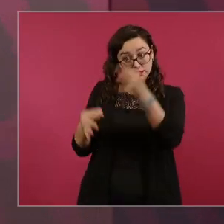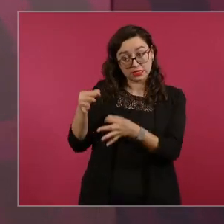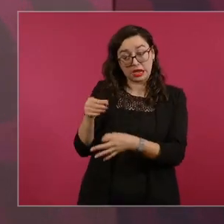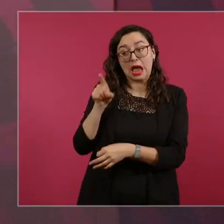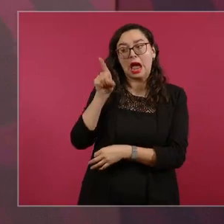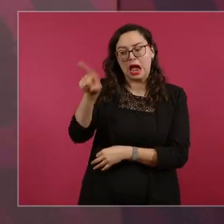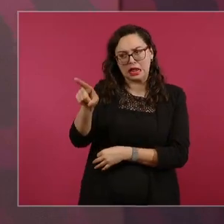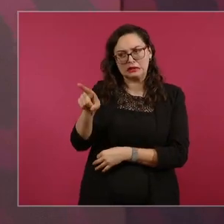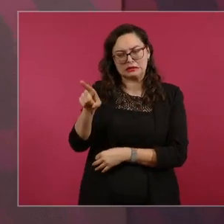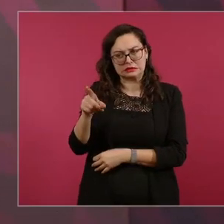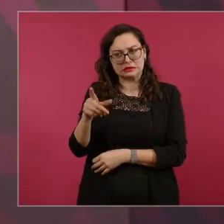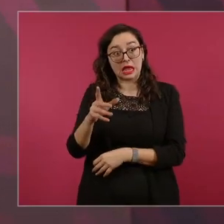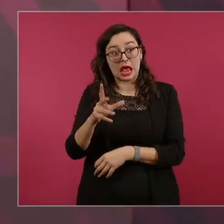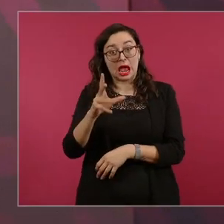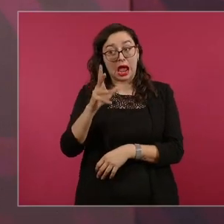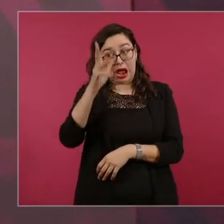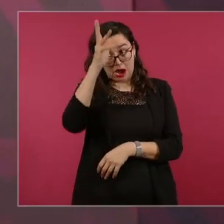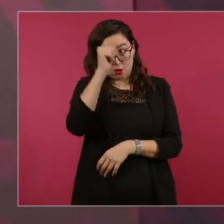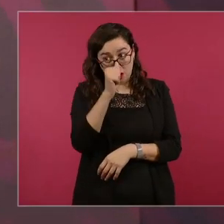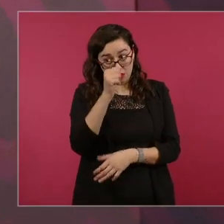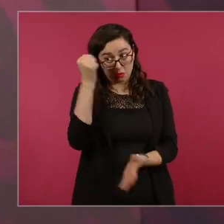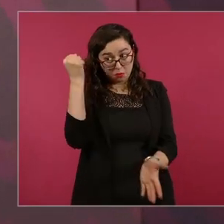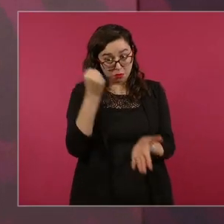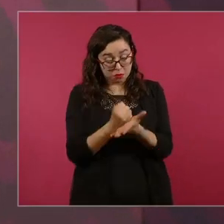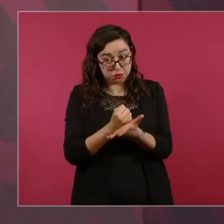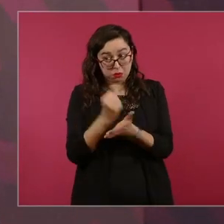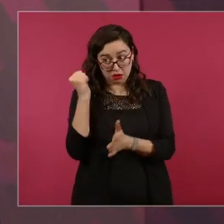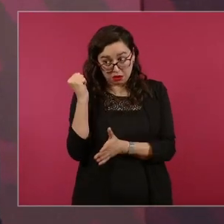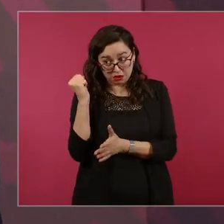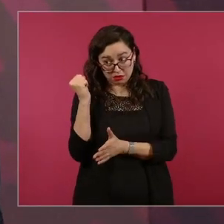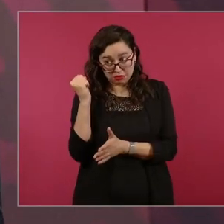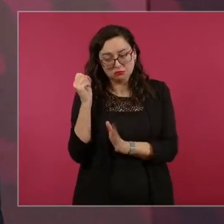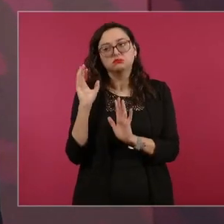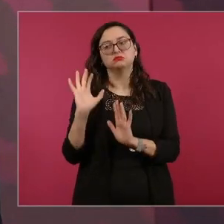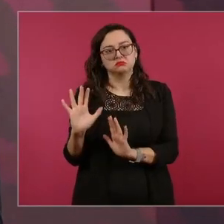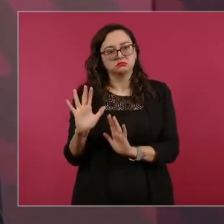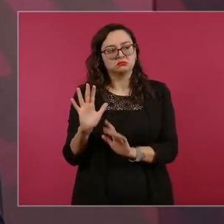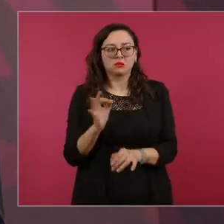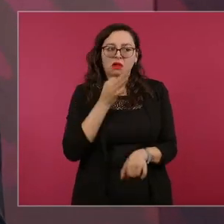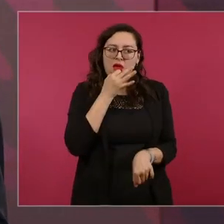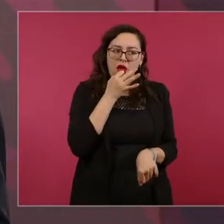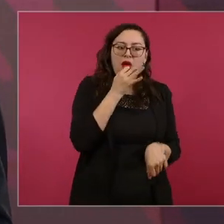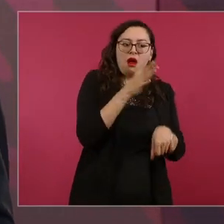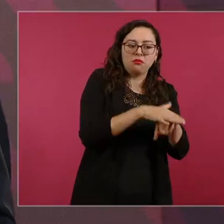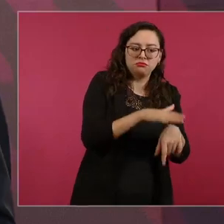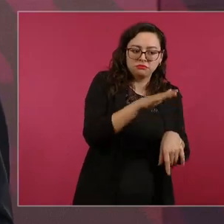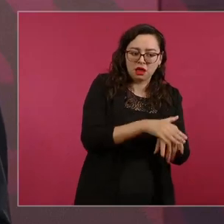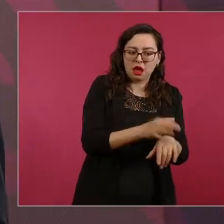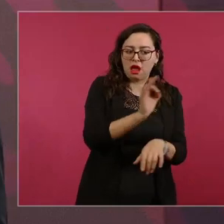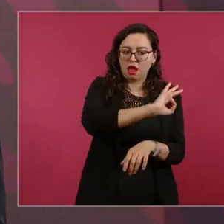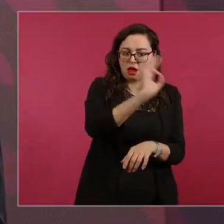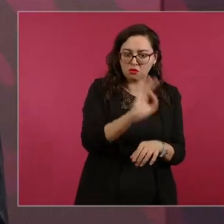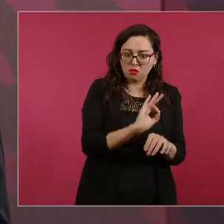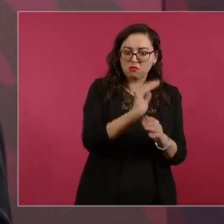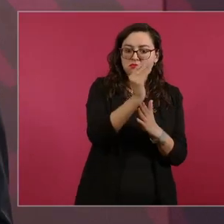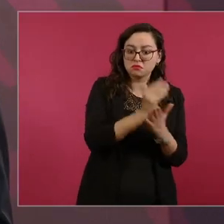qué se podía hacer para llegar a un acuerdo,